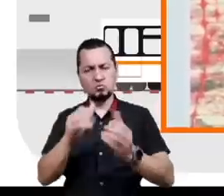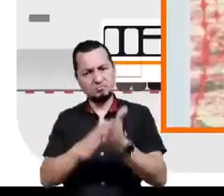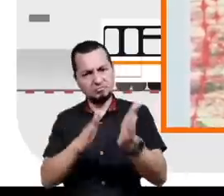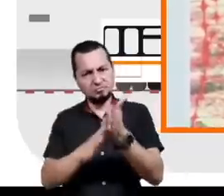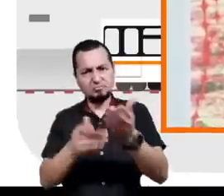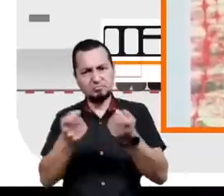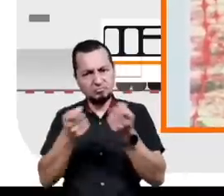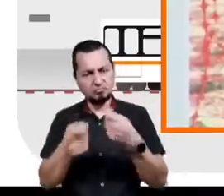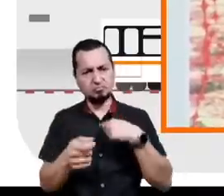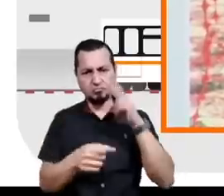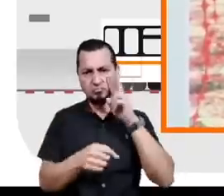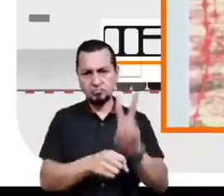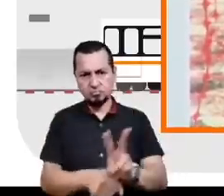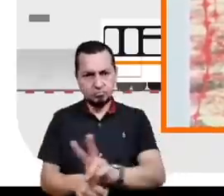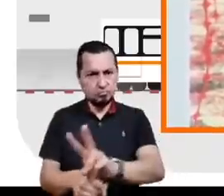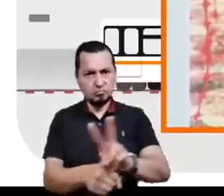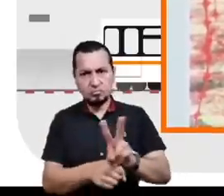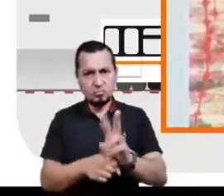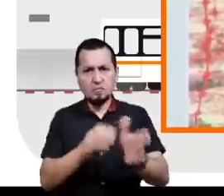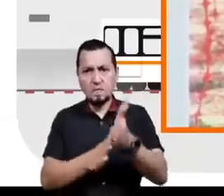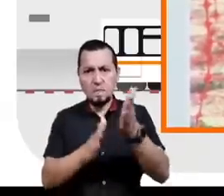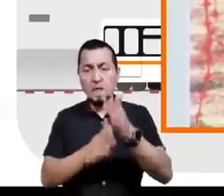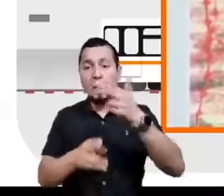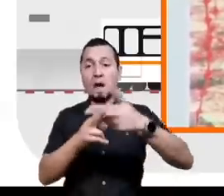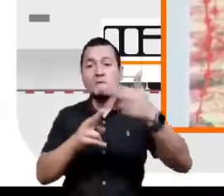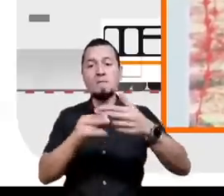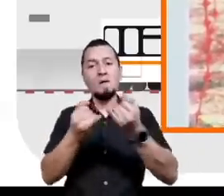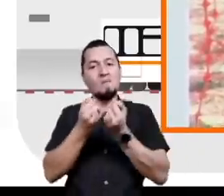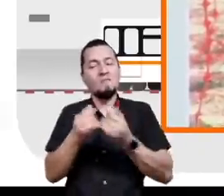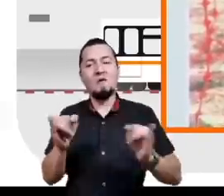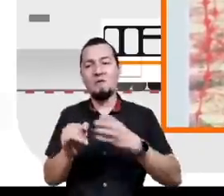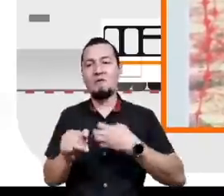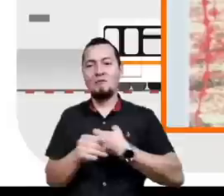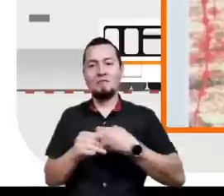los trabajos hasta la inauguración de esta magna obra.